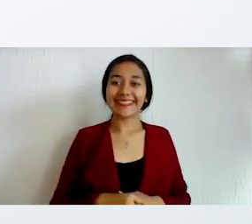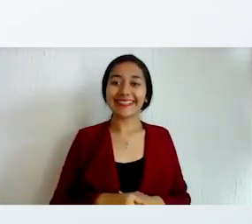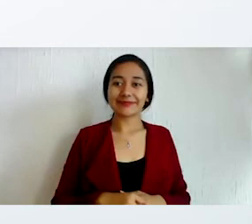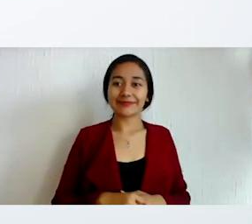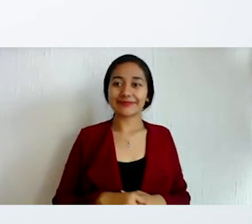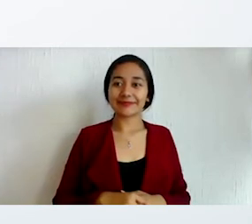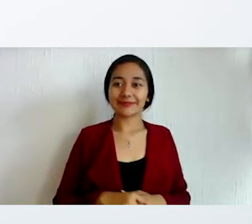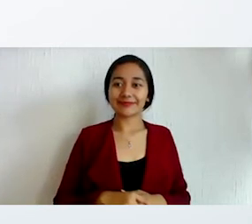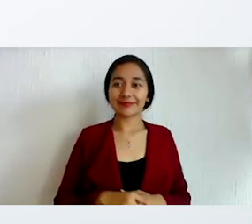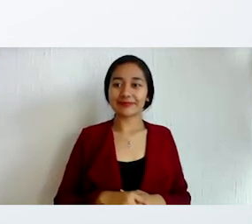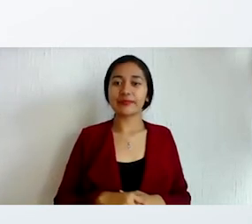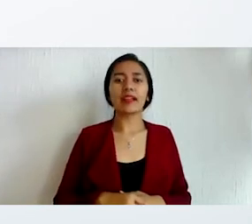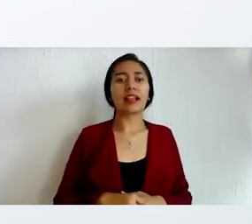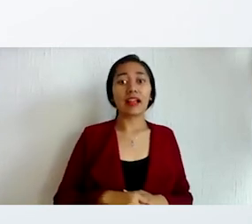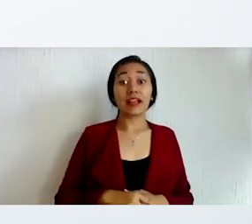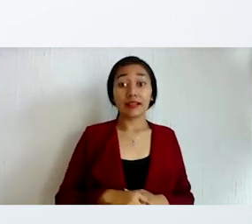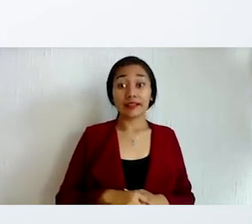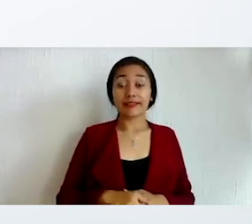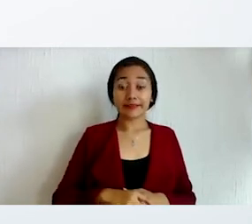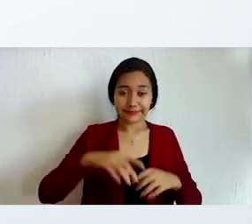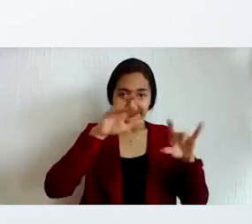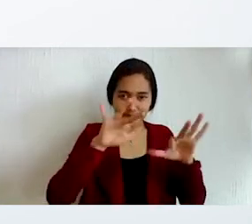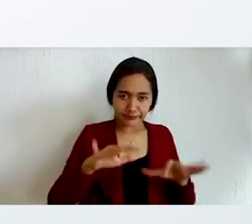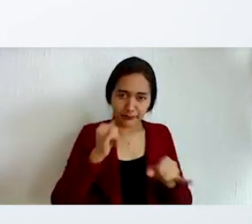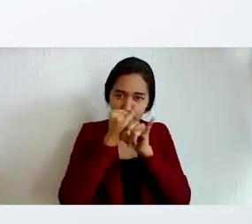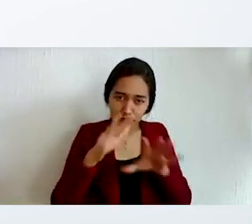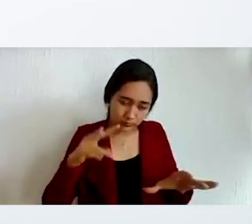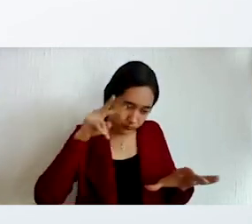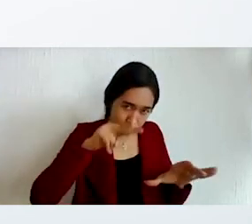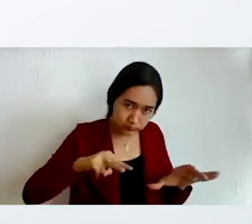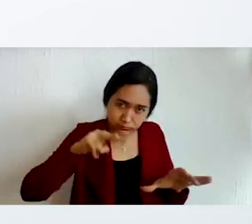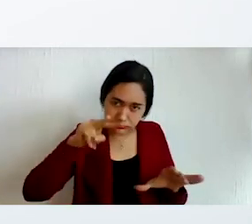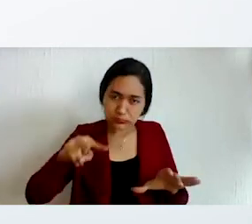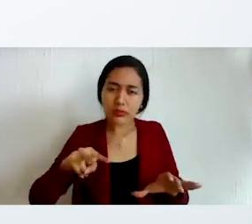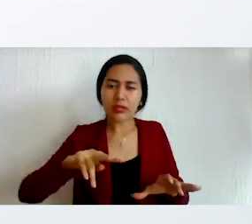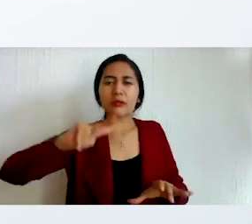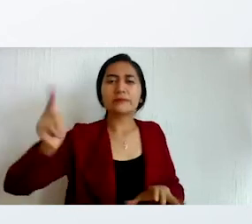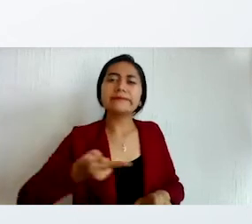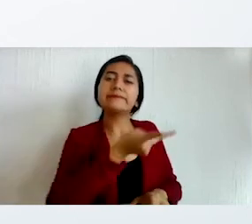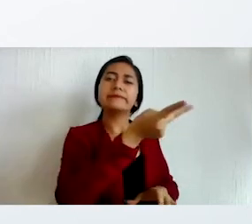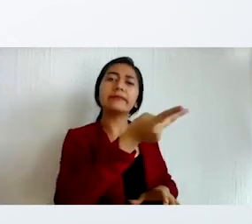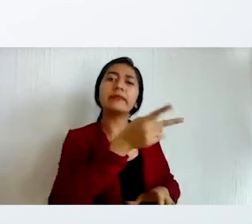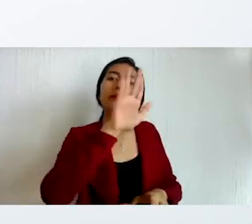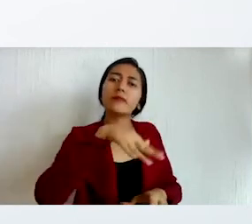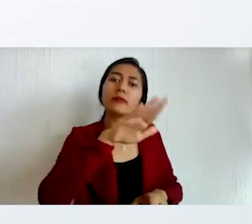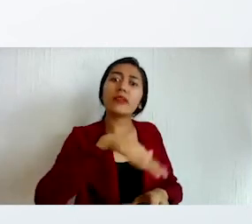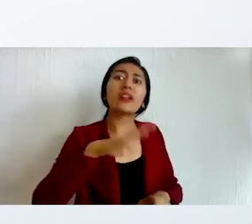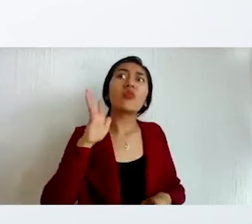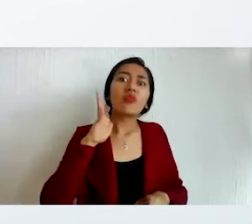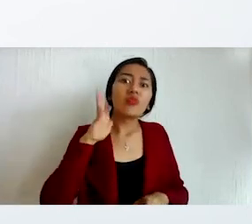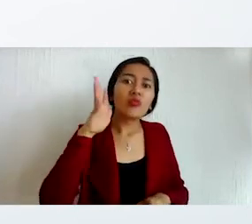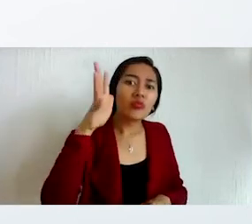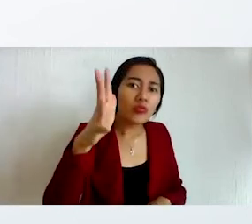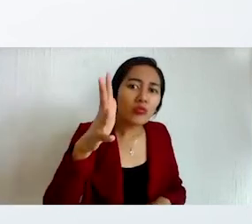del análisis y acceso a los datos, nos preguntan específicamente, ¿cuál es el futuro inmediato